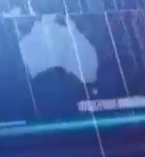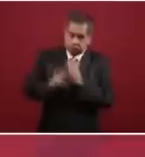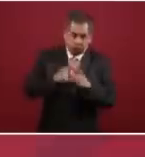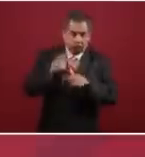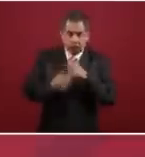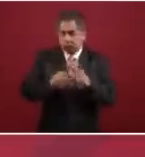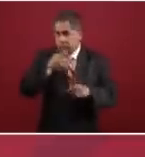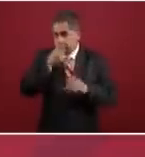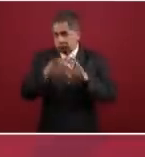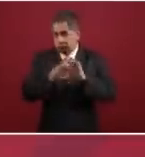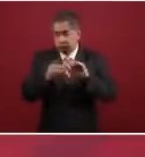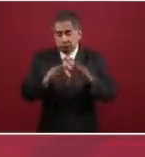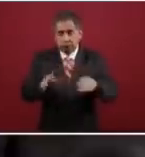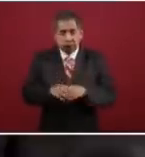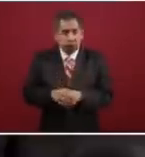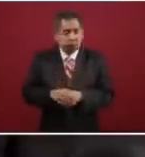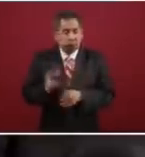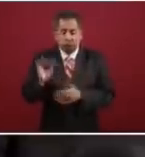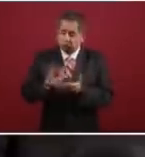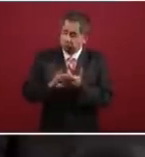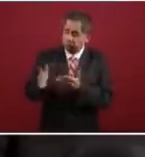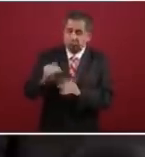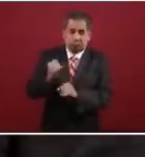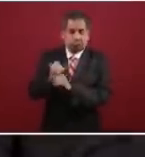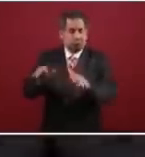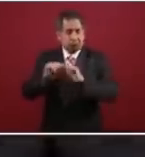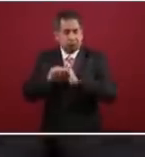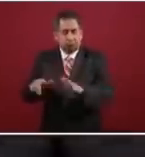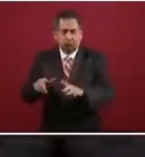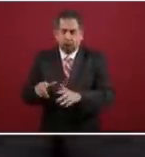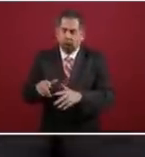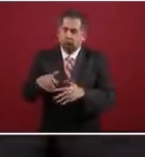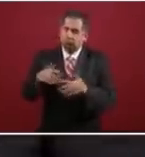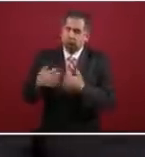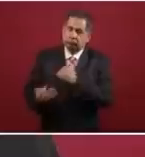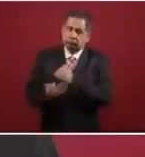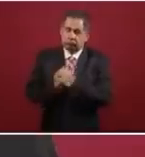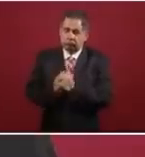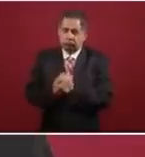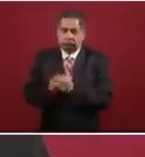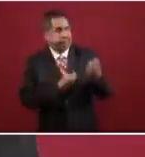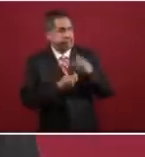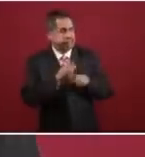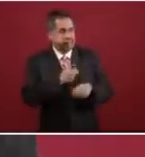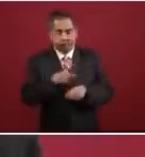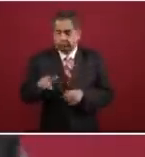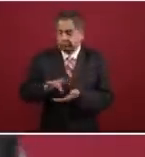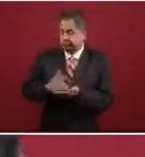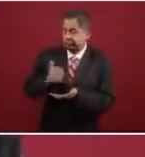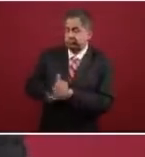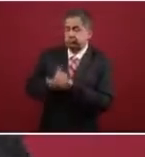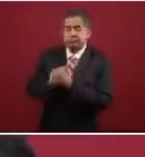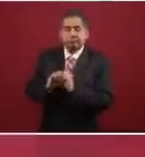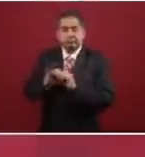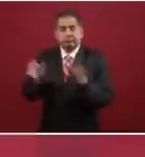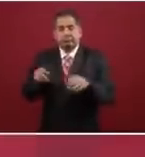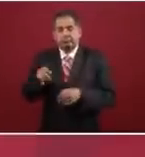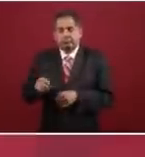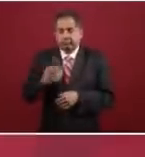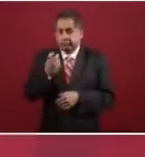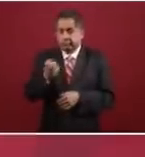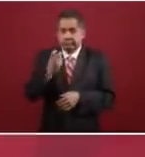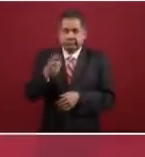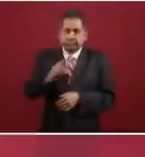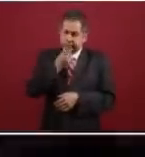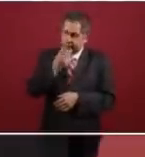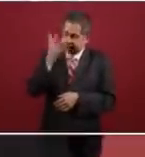verlo. Si no fuese por las redes sociales, no tendríamos defensa. Por eso digo, las benditas